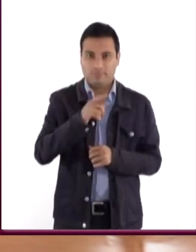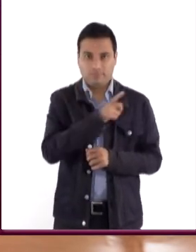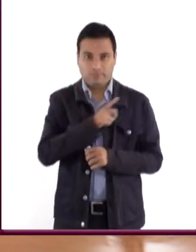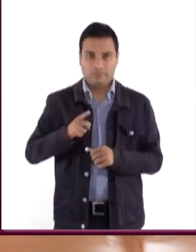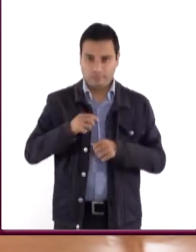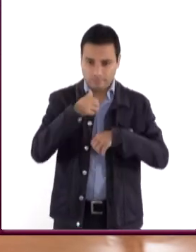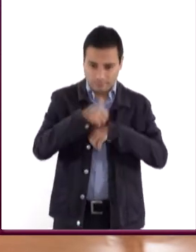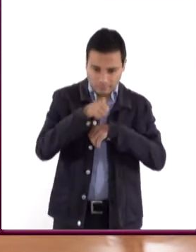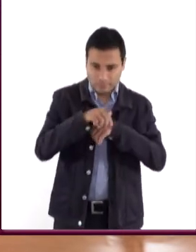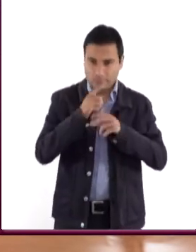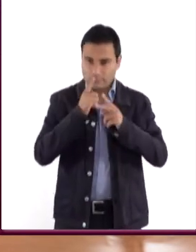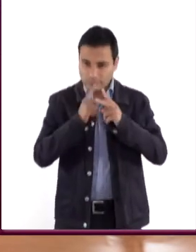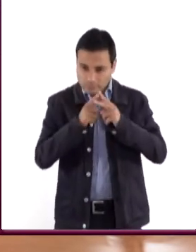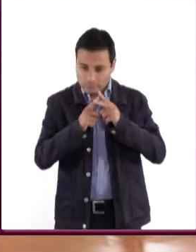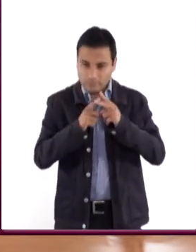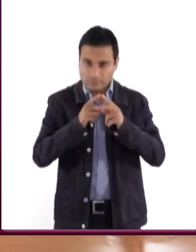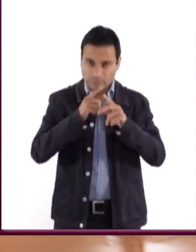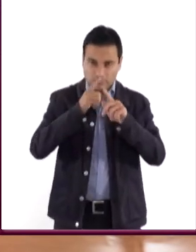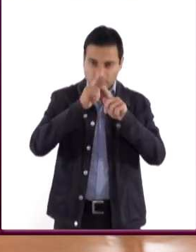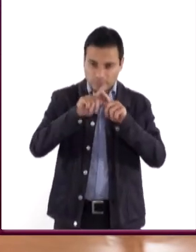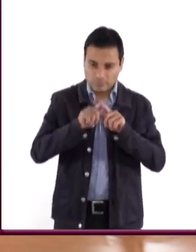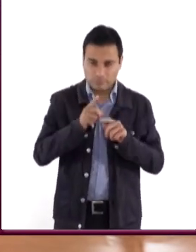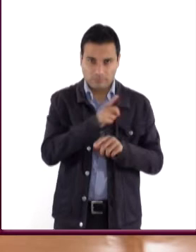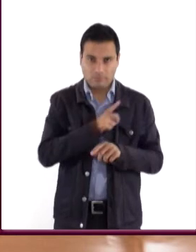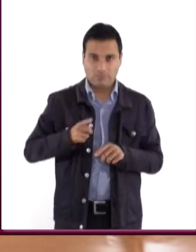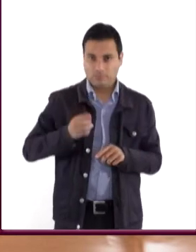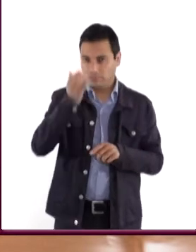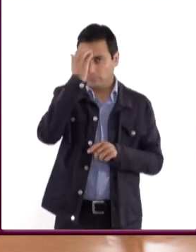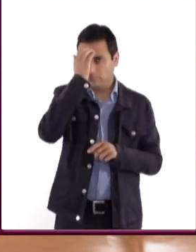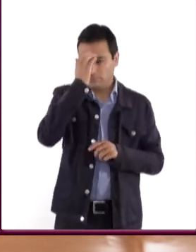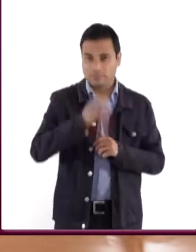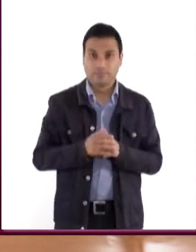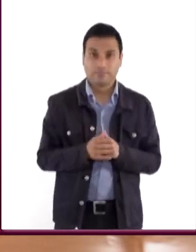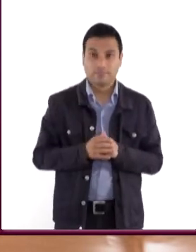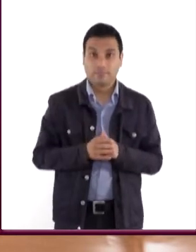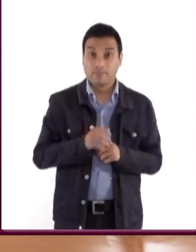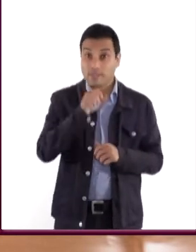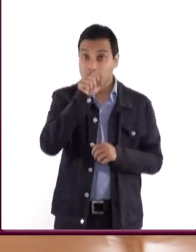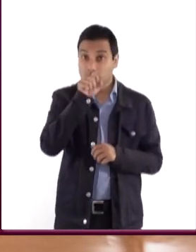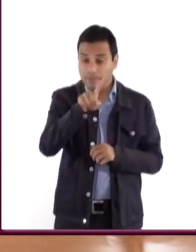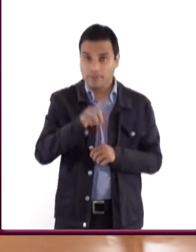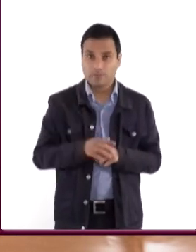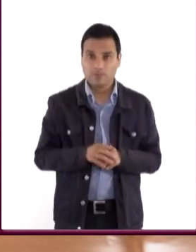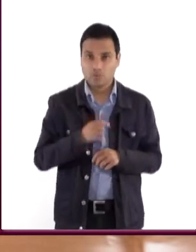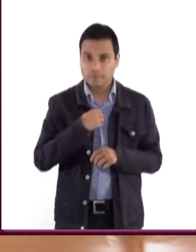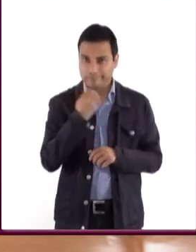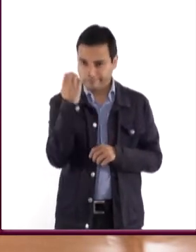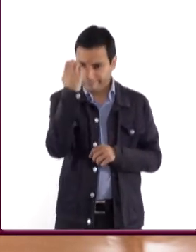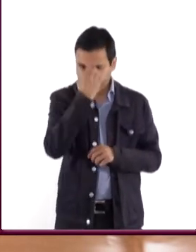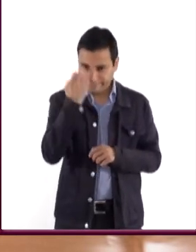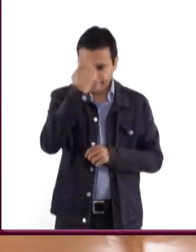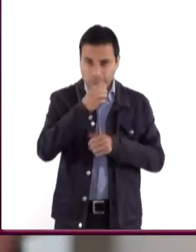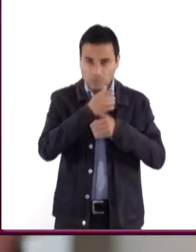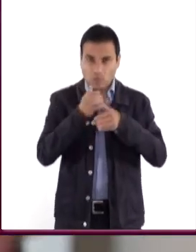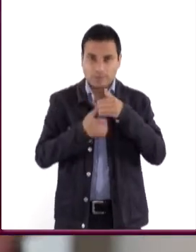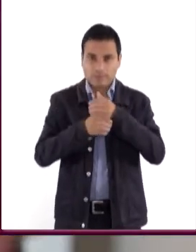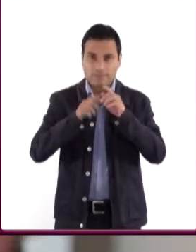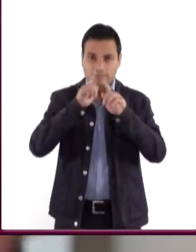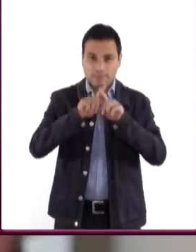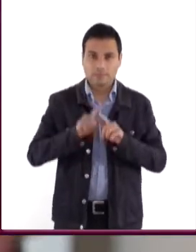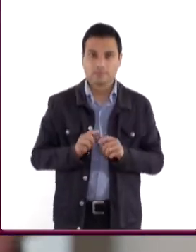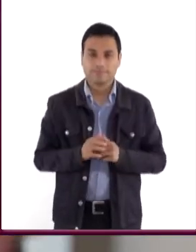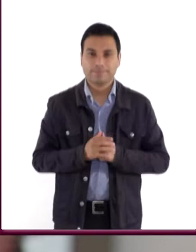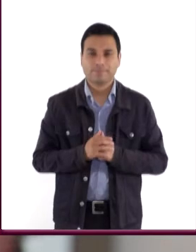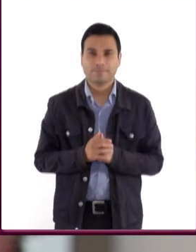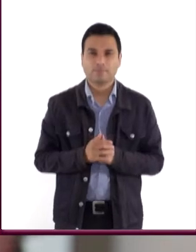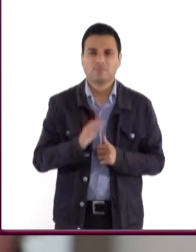numéricos, ecuaciones diferenciales, y también se puede hacer por análisis con elementos finitos. Oye, ¿qué quiere